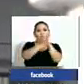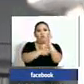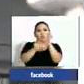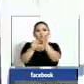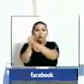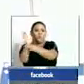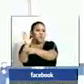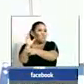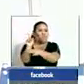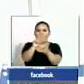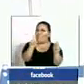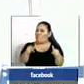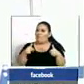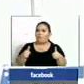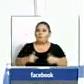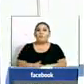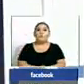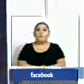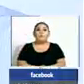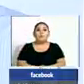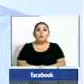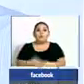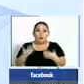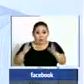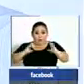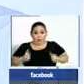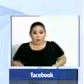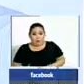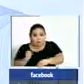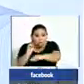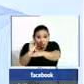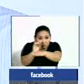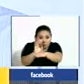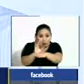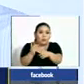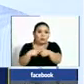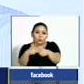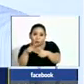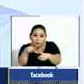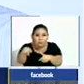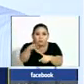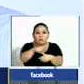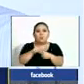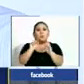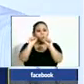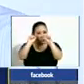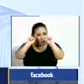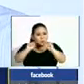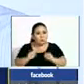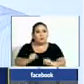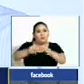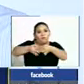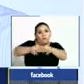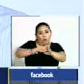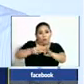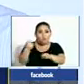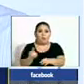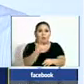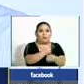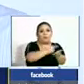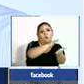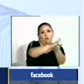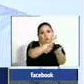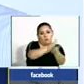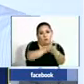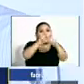ser contraproducente. Si ha dado la recomendación, pues que busque el mecanismo como las personas pueden tener su mascarilla y la